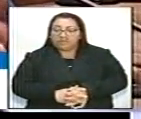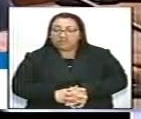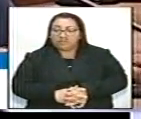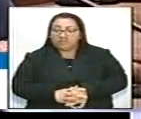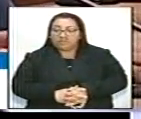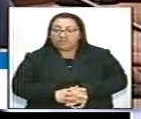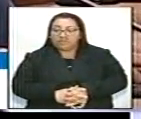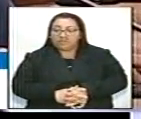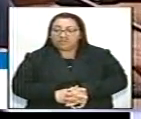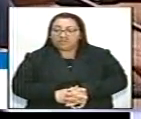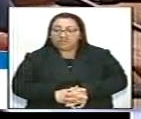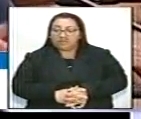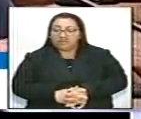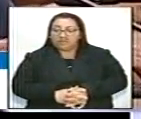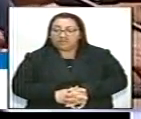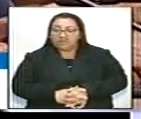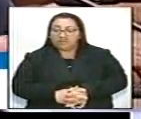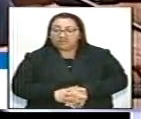que ha promovido